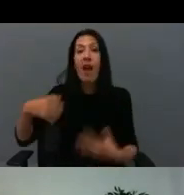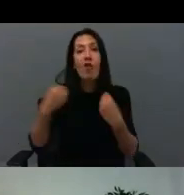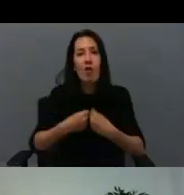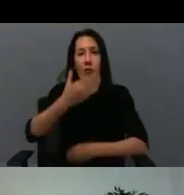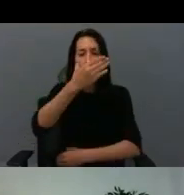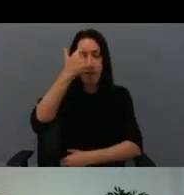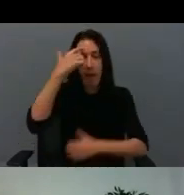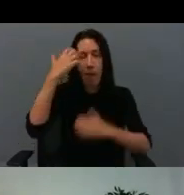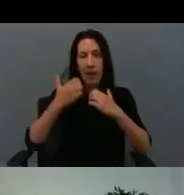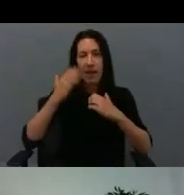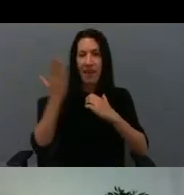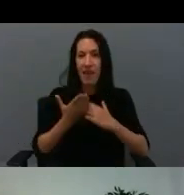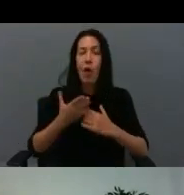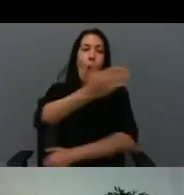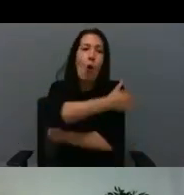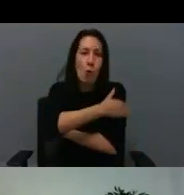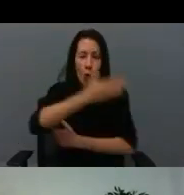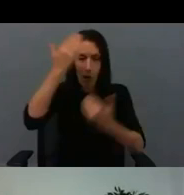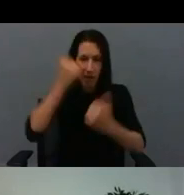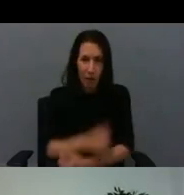Parálisis Cerebral. Un abrazo.